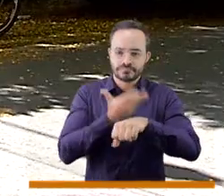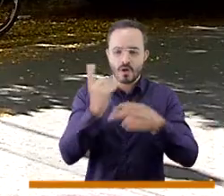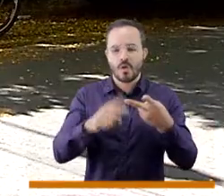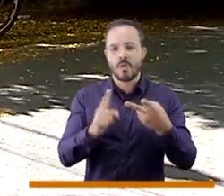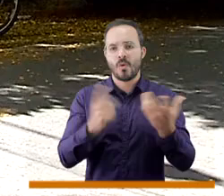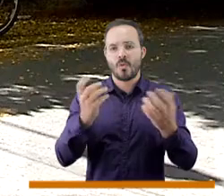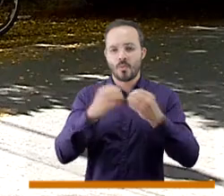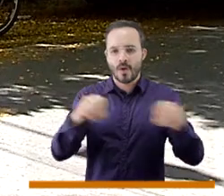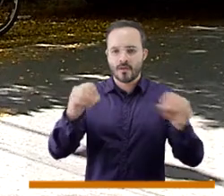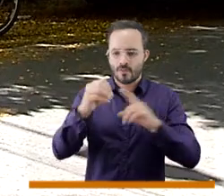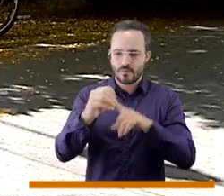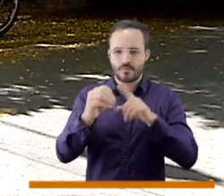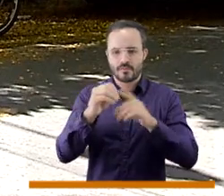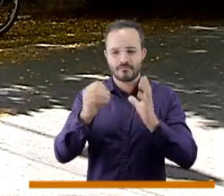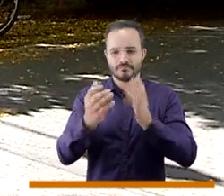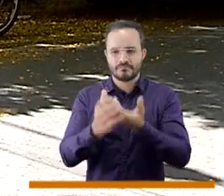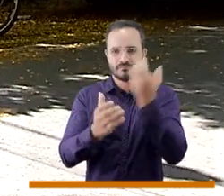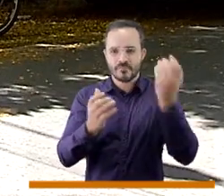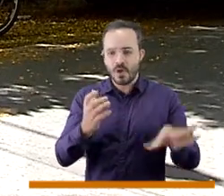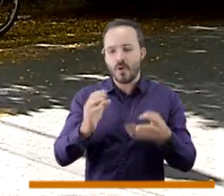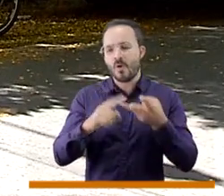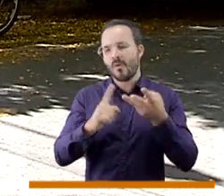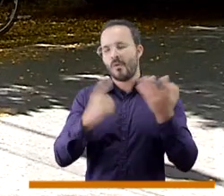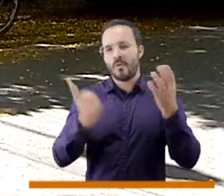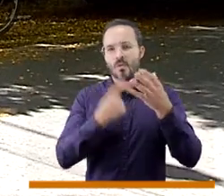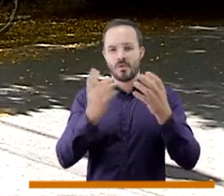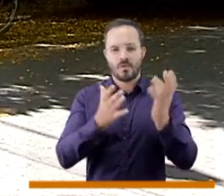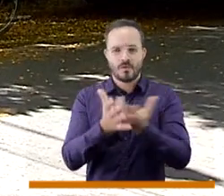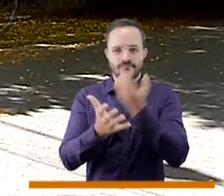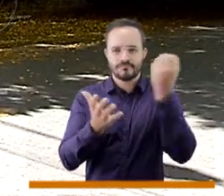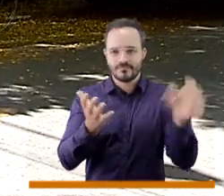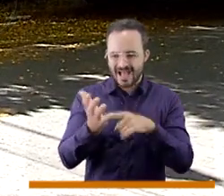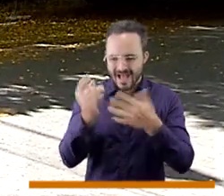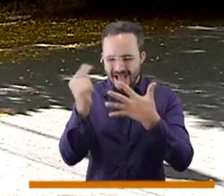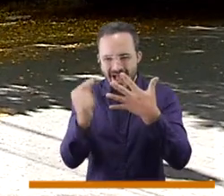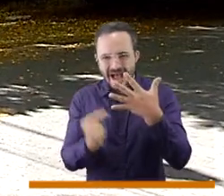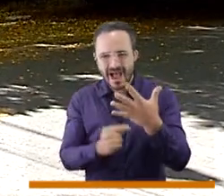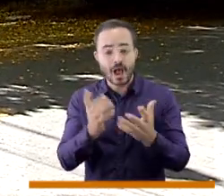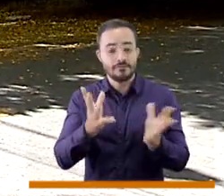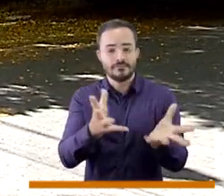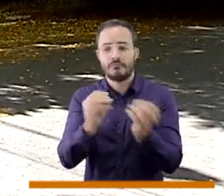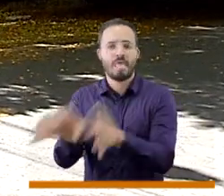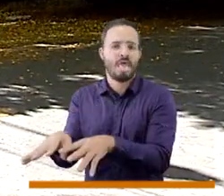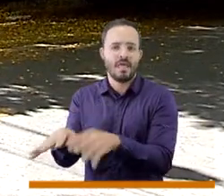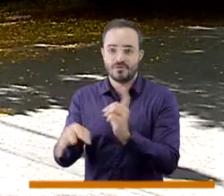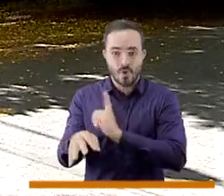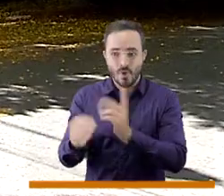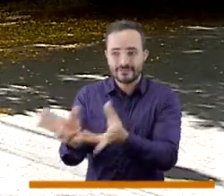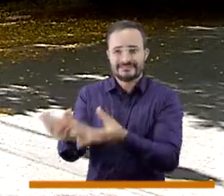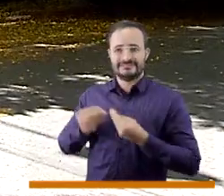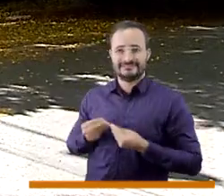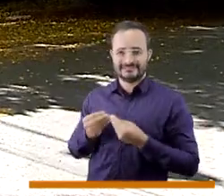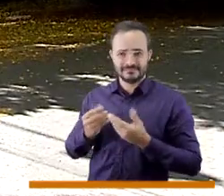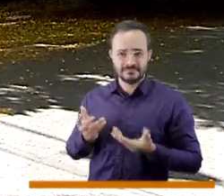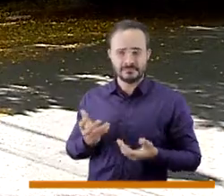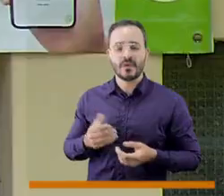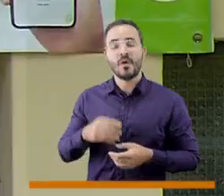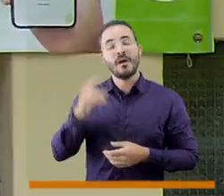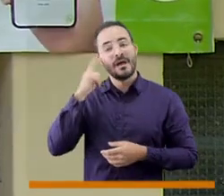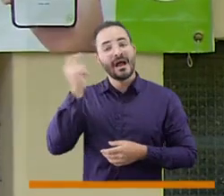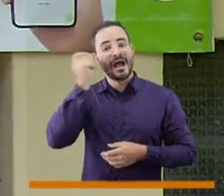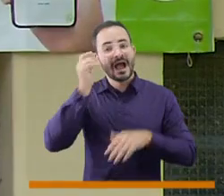todos estos tubérculos, legumbres que producimos, todo este material se puede recuperar. Se nos olvida que también los tubitos de